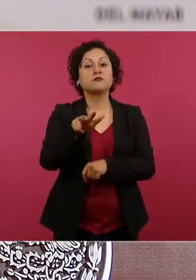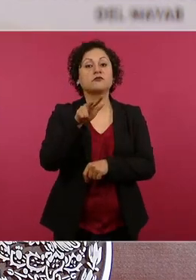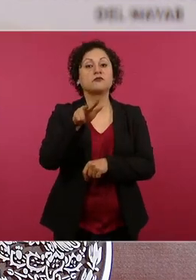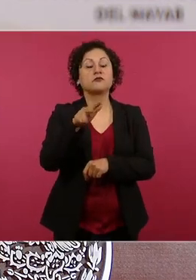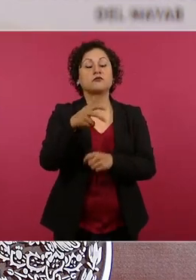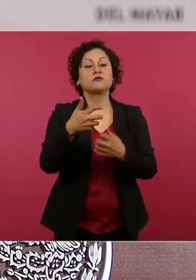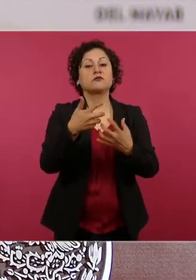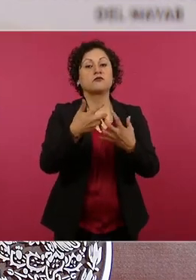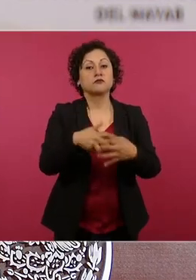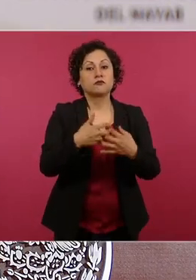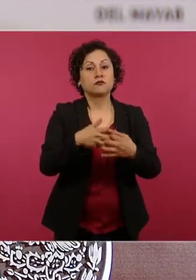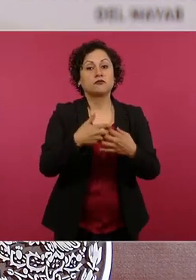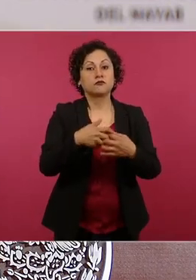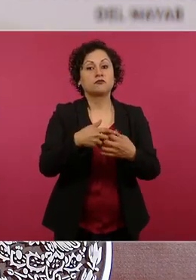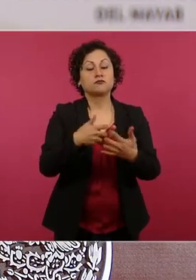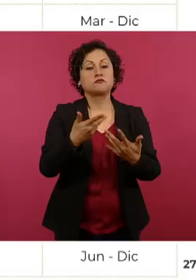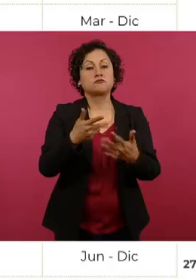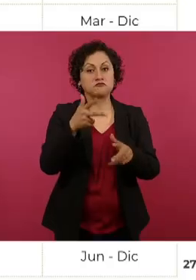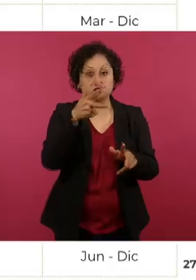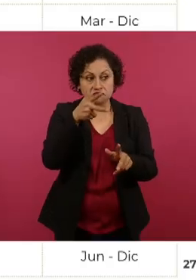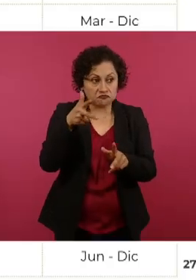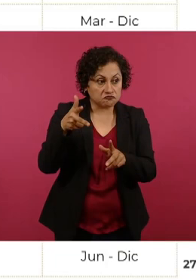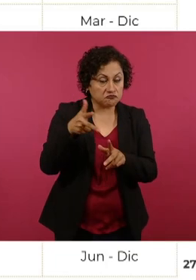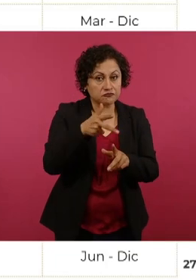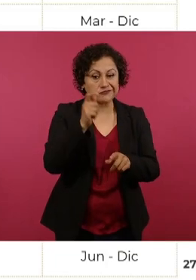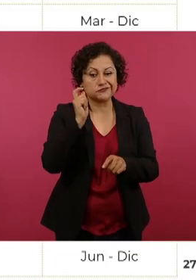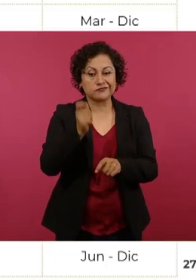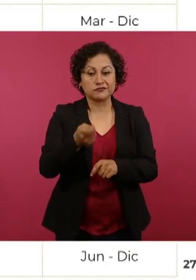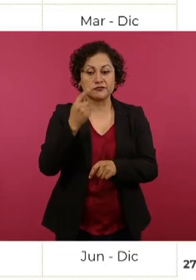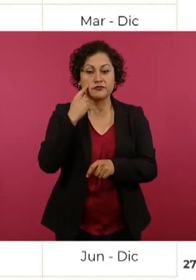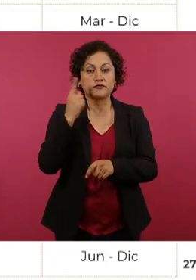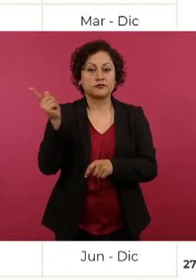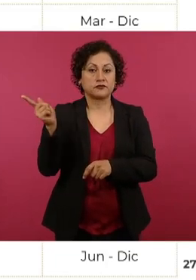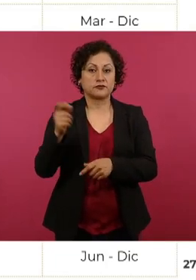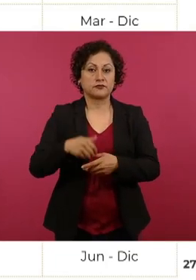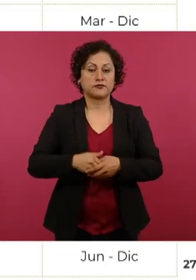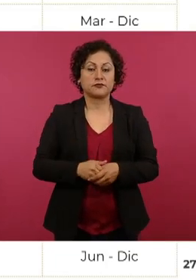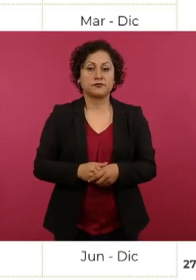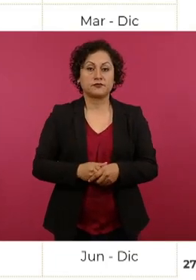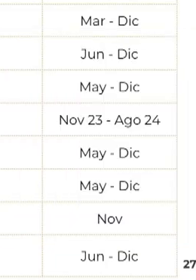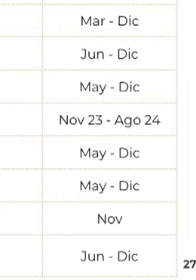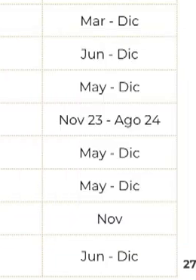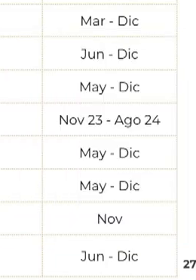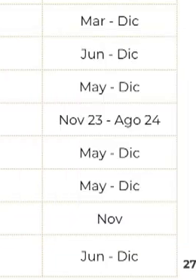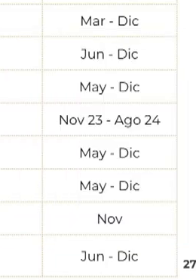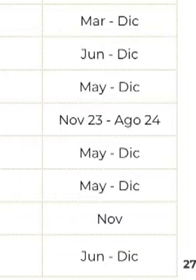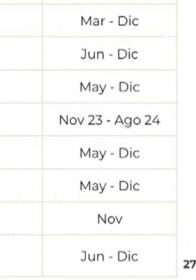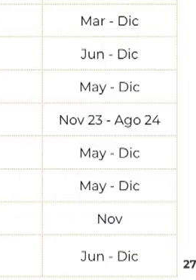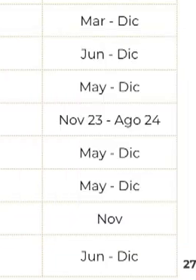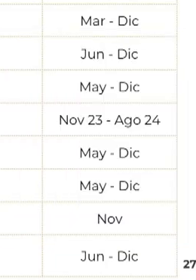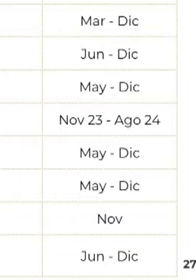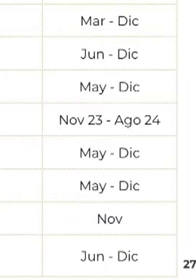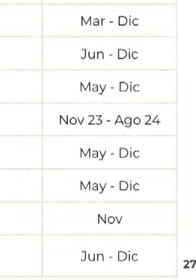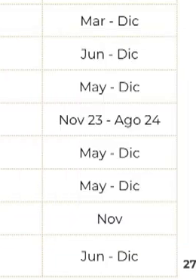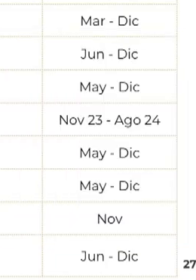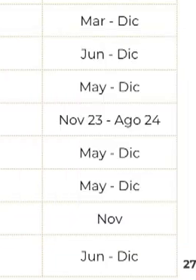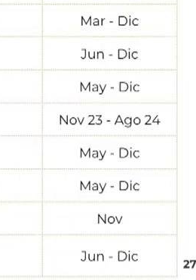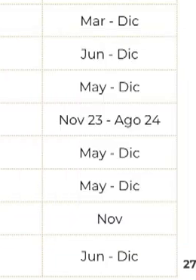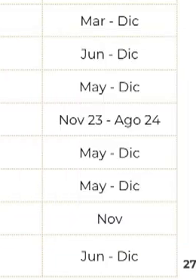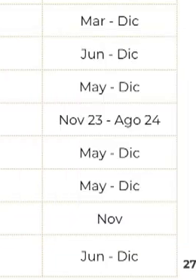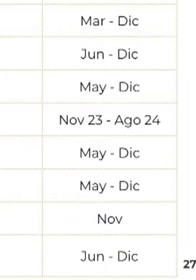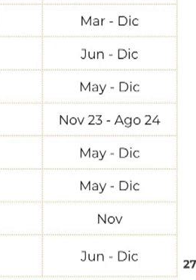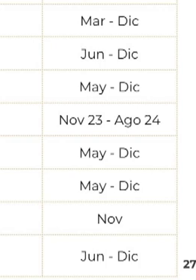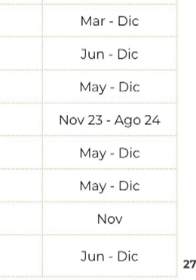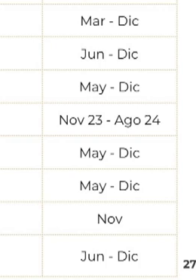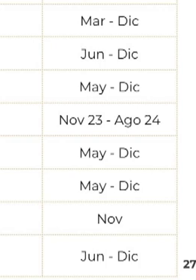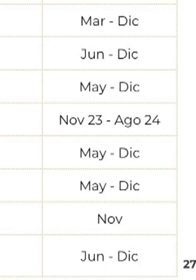X y 10 equipos de tomografía computarizada para la revisión del equipaje documentado